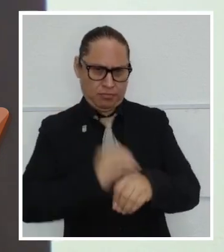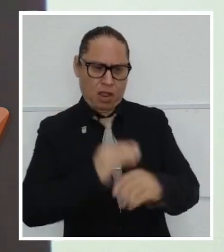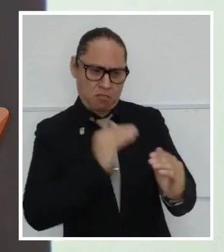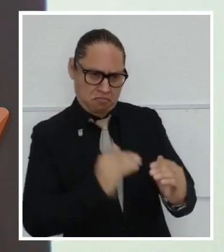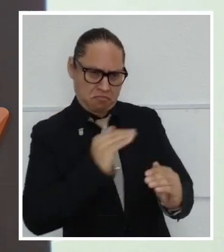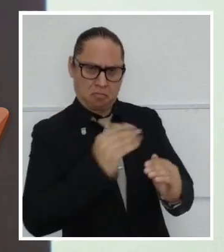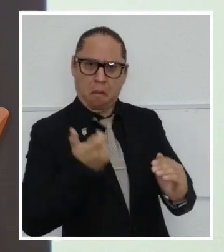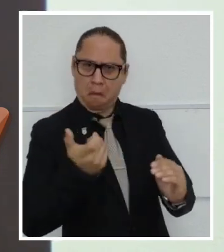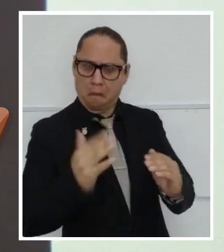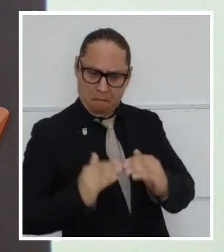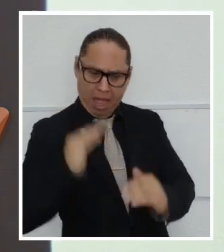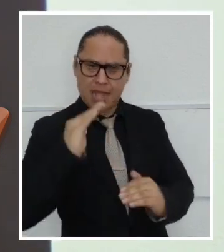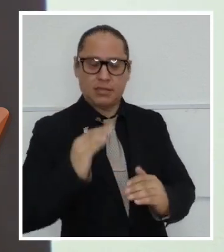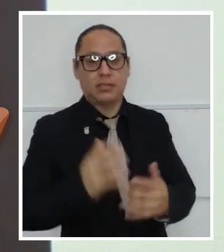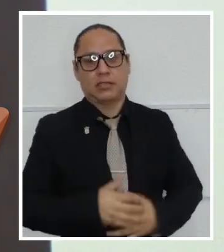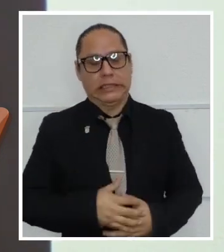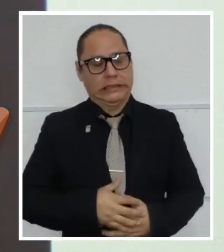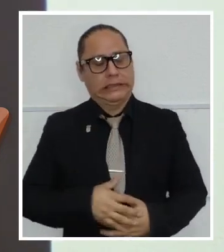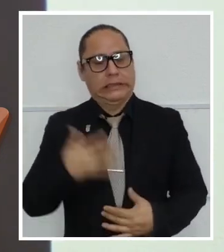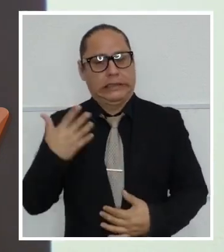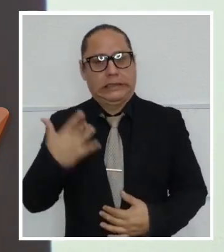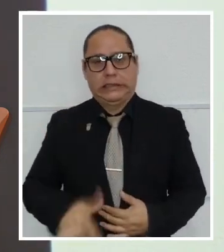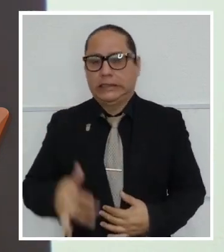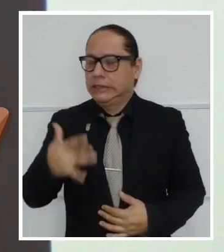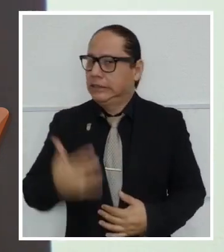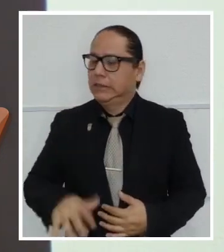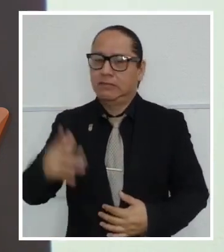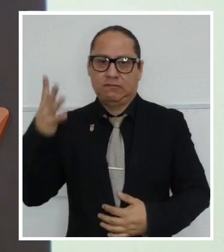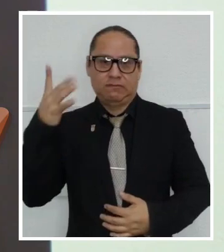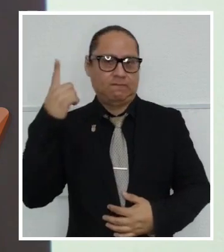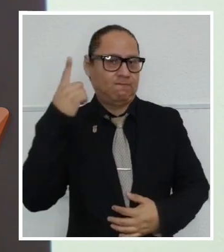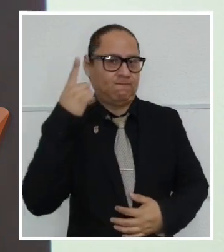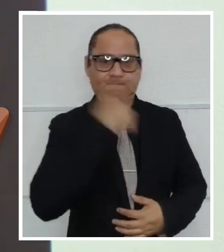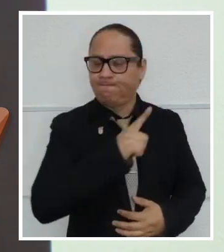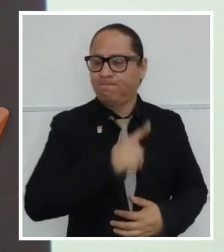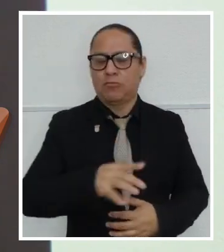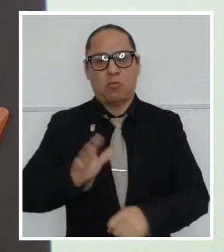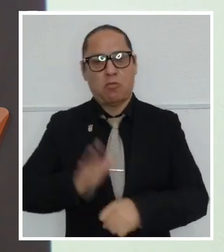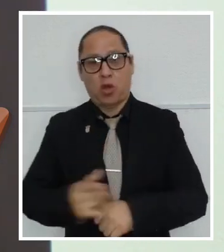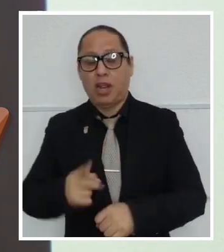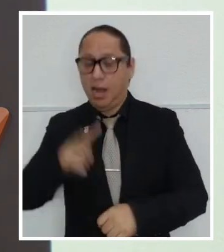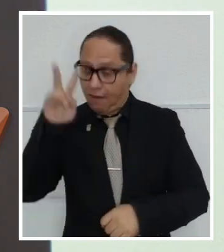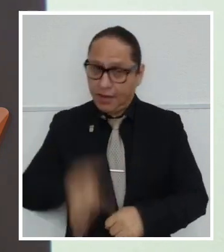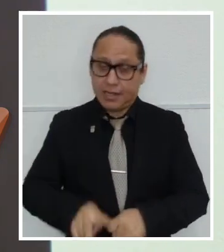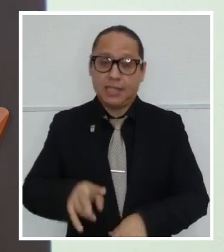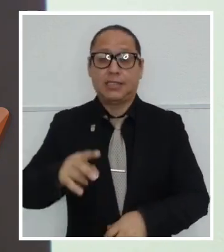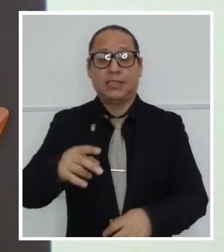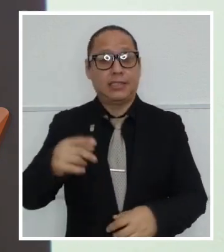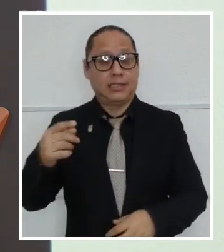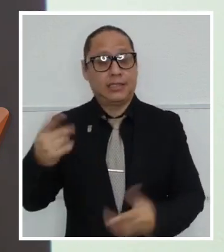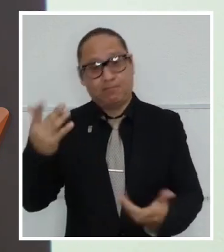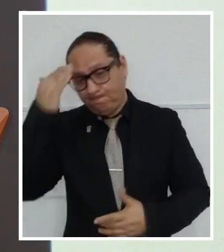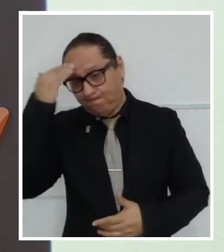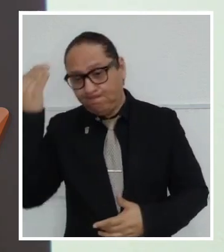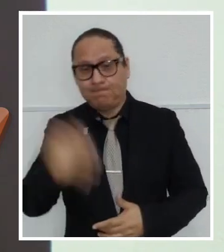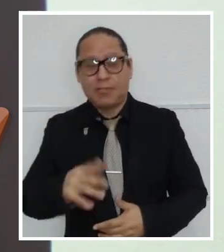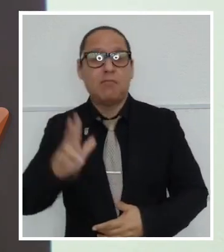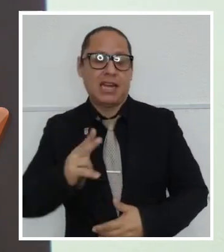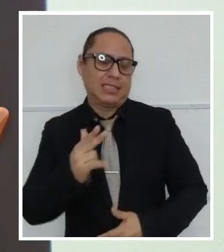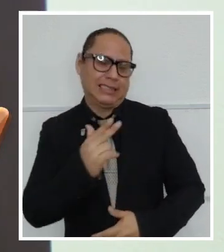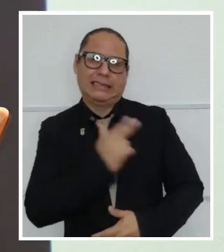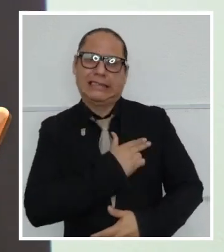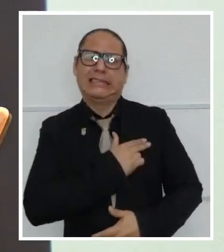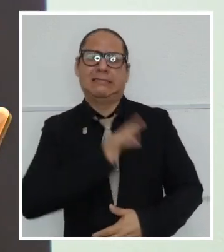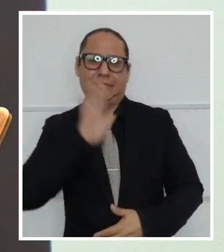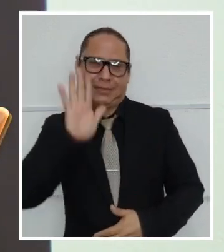inteligencia nuestra capacidad nuestra responsabilidad nuestro compromiso es igual diri que cualquier